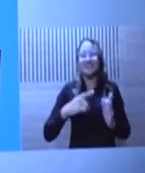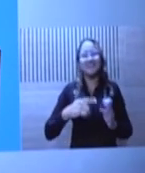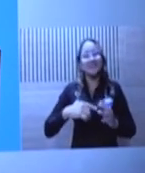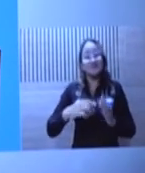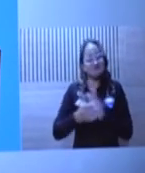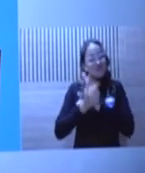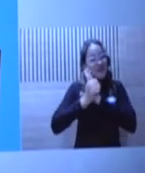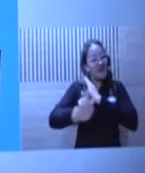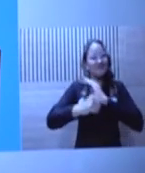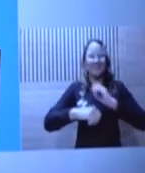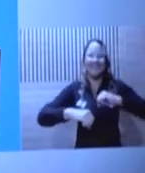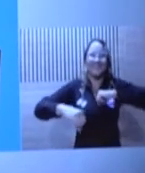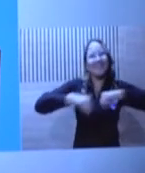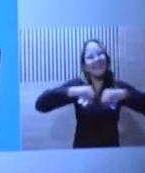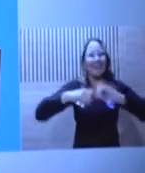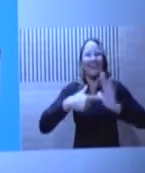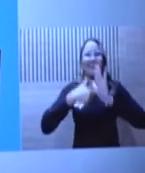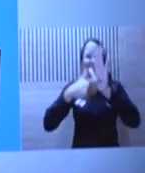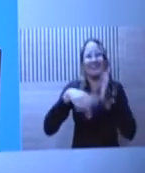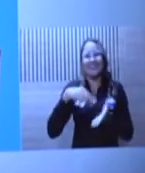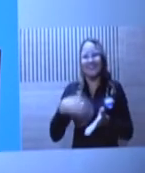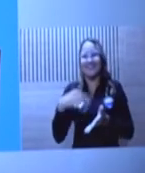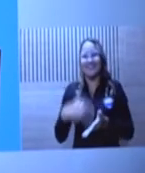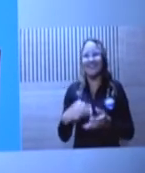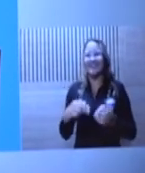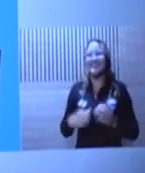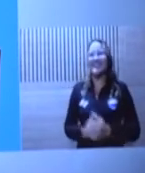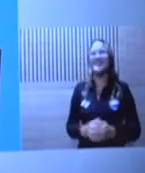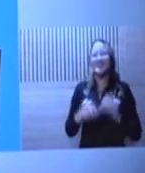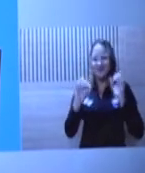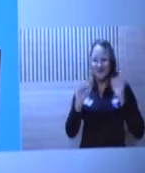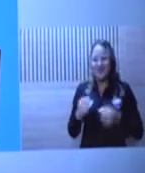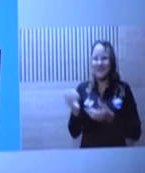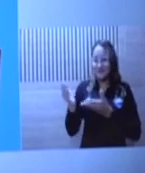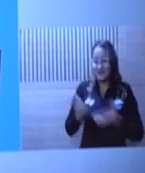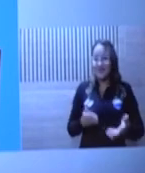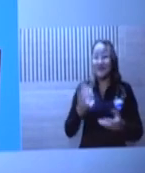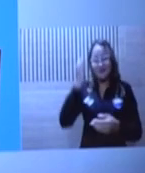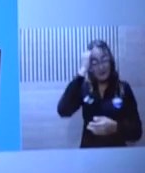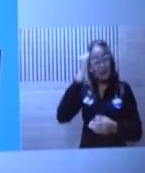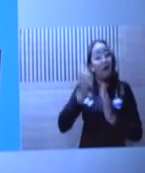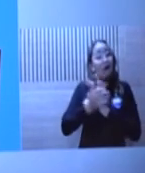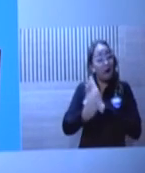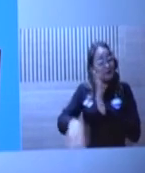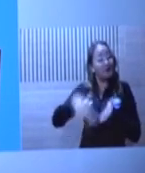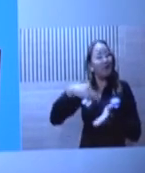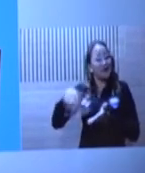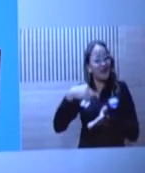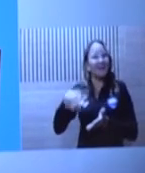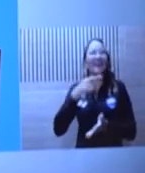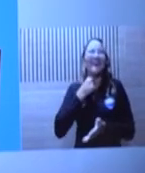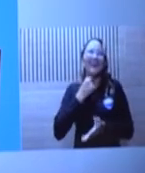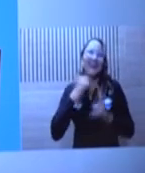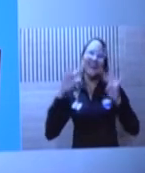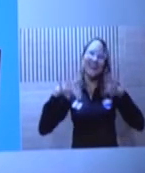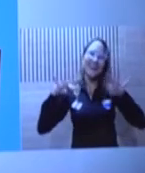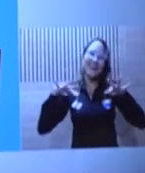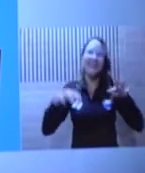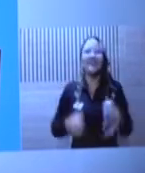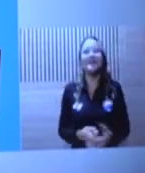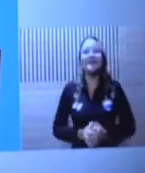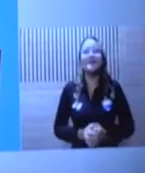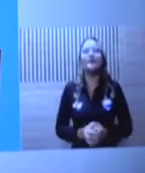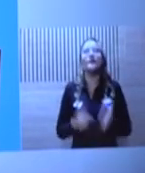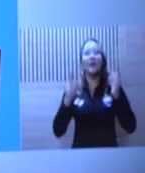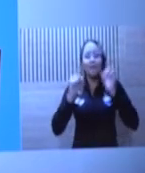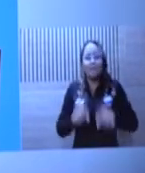en el convenio de alcaldía no les cobramos las entradas para que vay ese show magnífico No en serio tenemos el programa es tecnología en producción